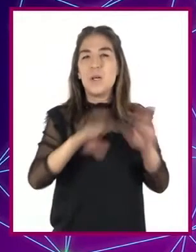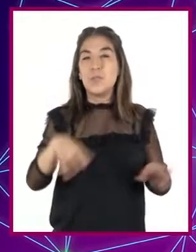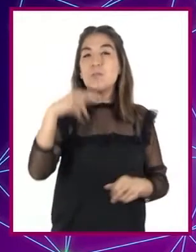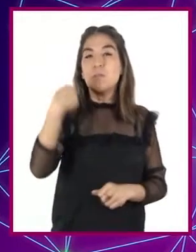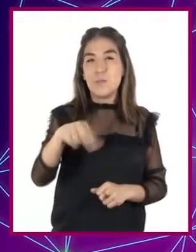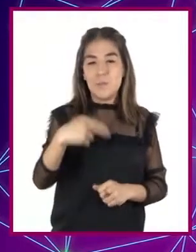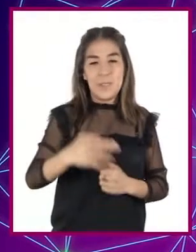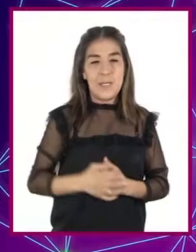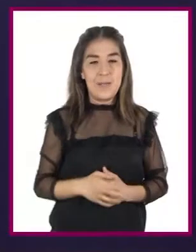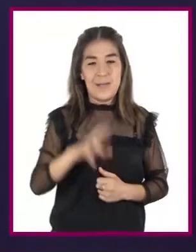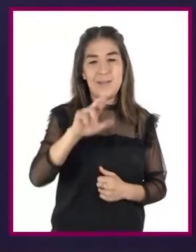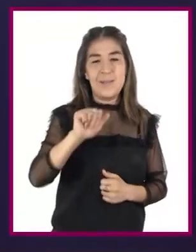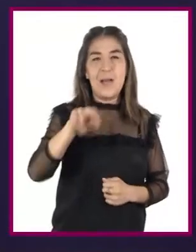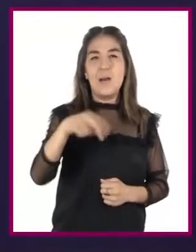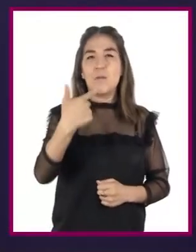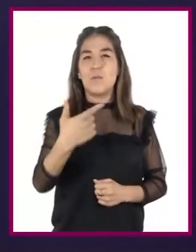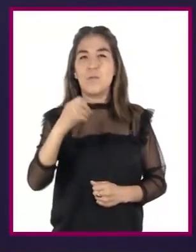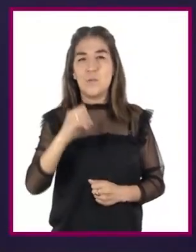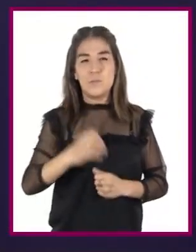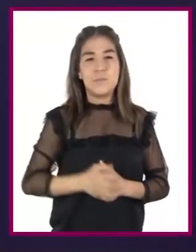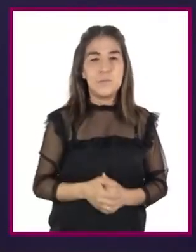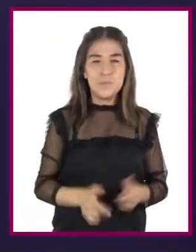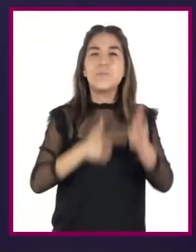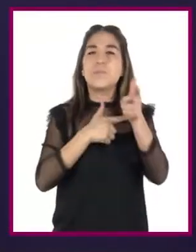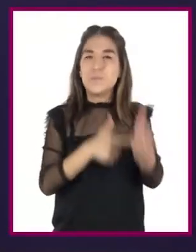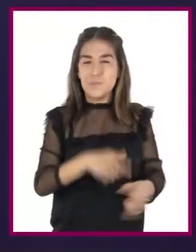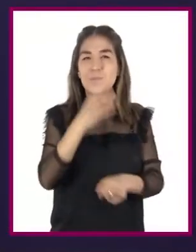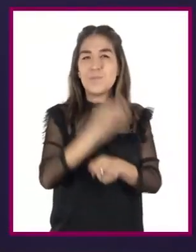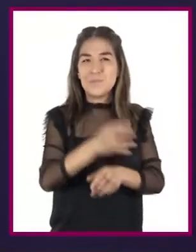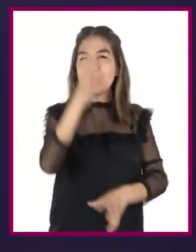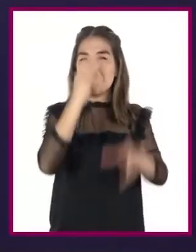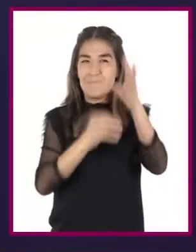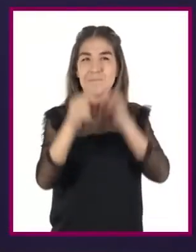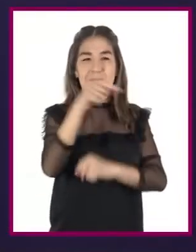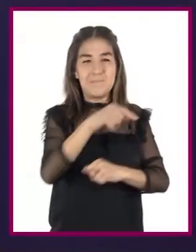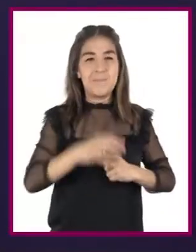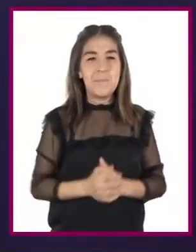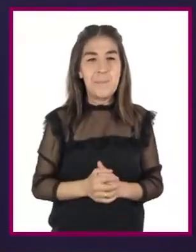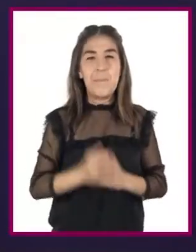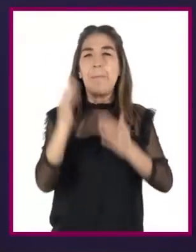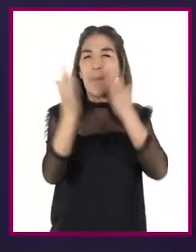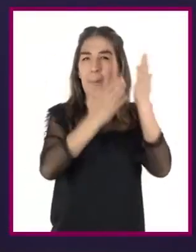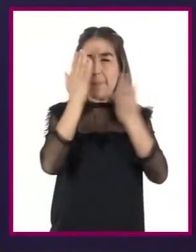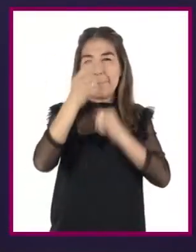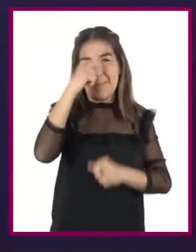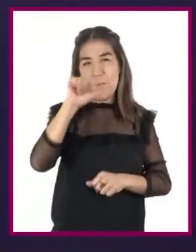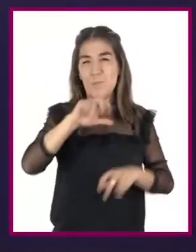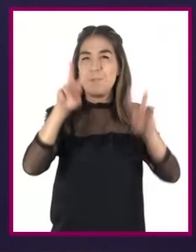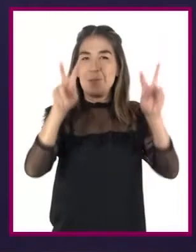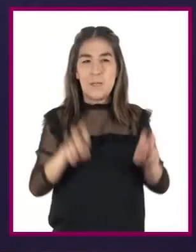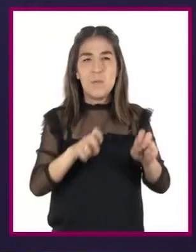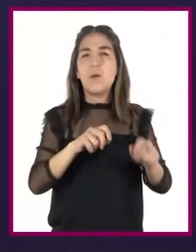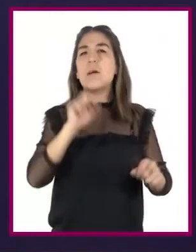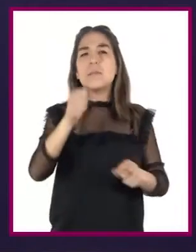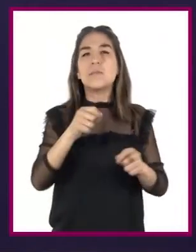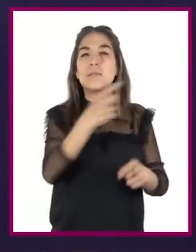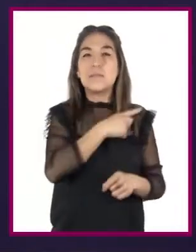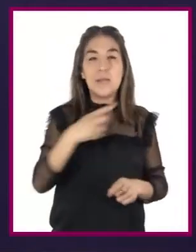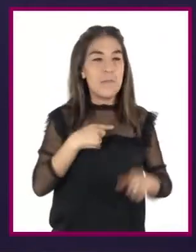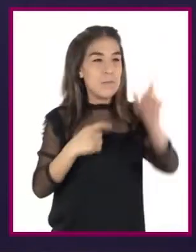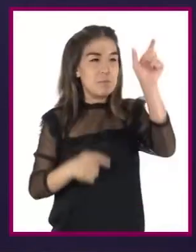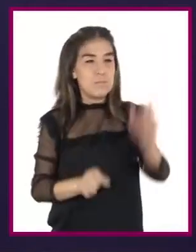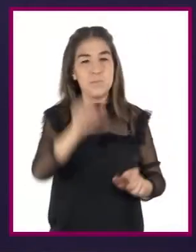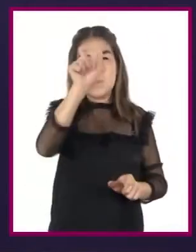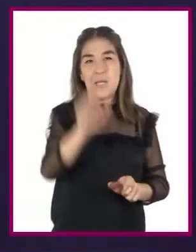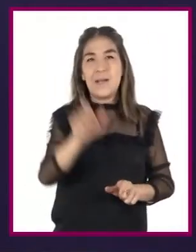denomina rango. Continuemos con el estudio de este tema. La indicación para este problema es agrupar los datos